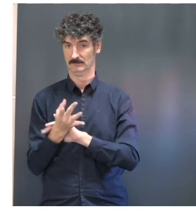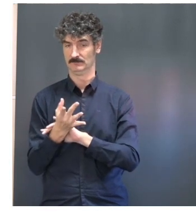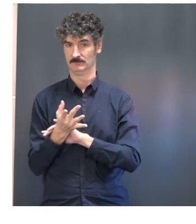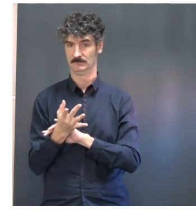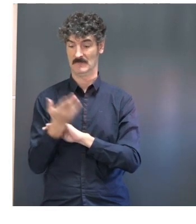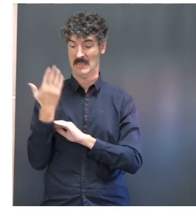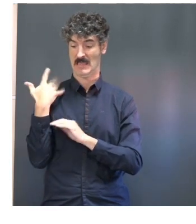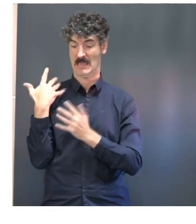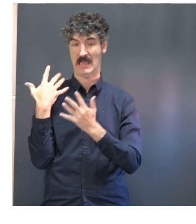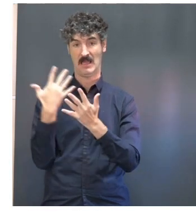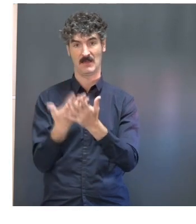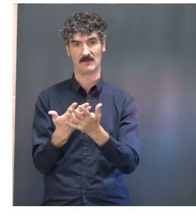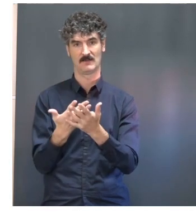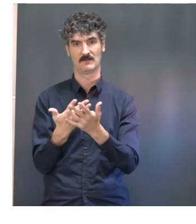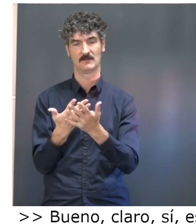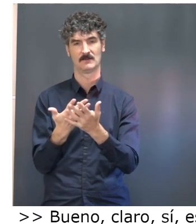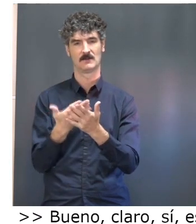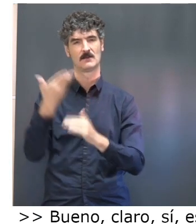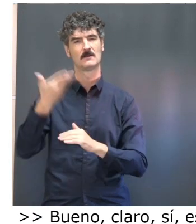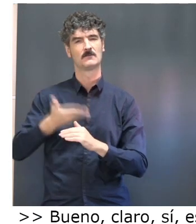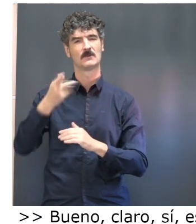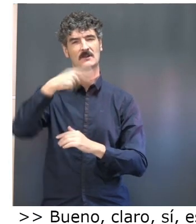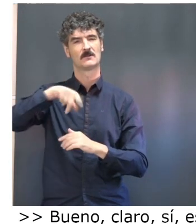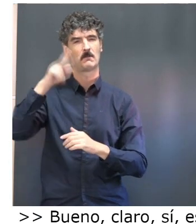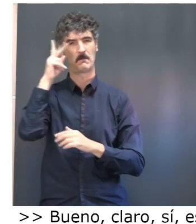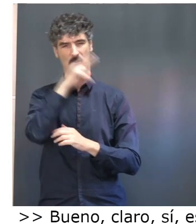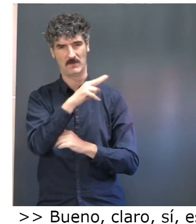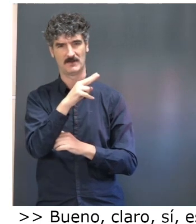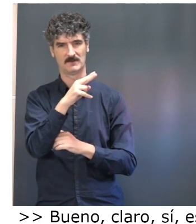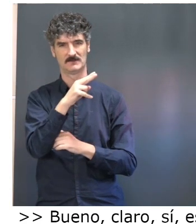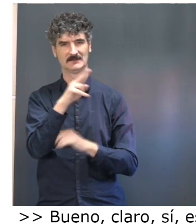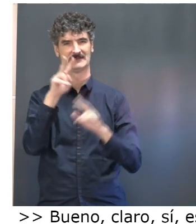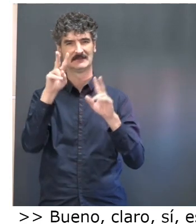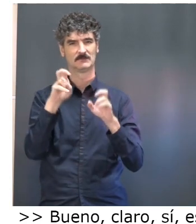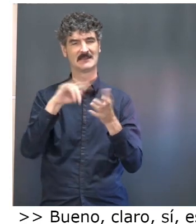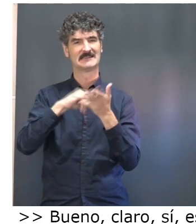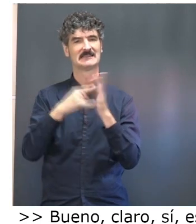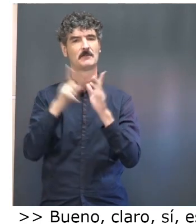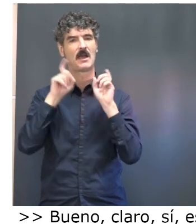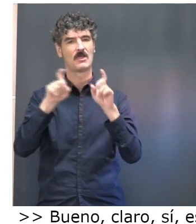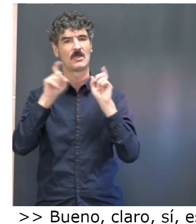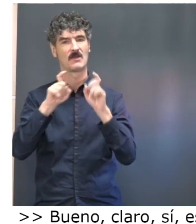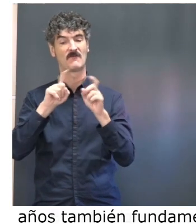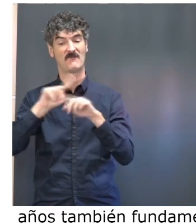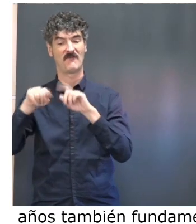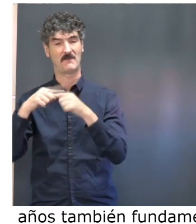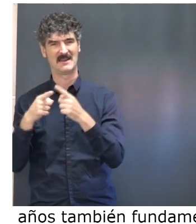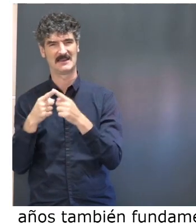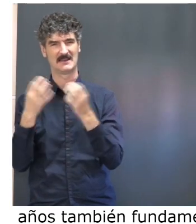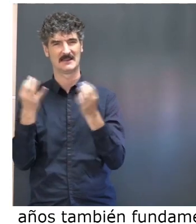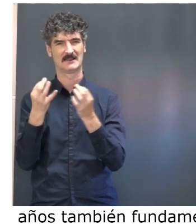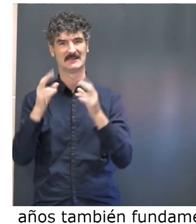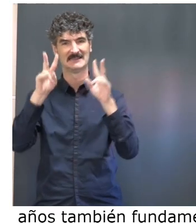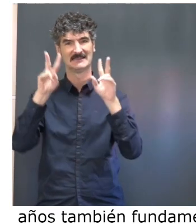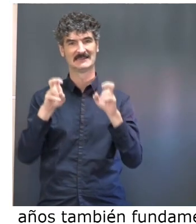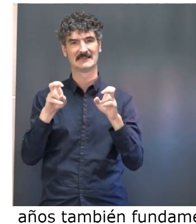desde hace unos años también fundamentalmente es una preocupación dentro del sistema educativo y entre las familias el tema